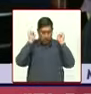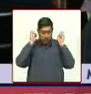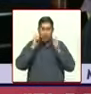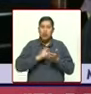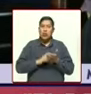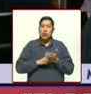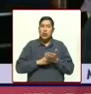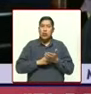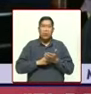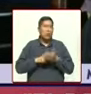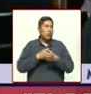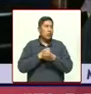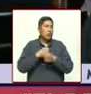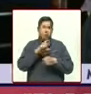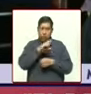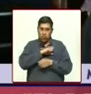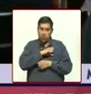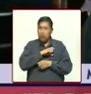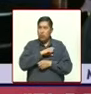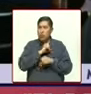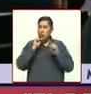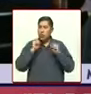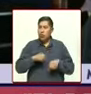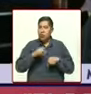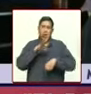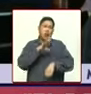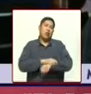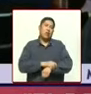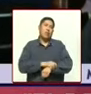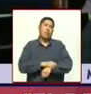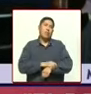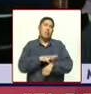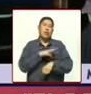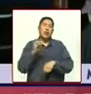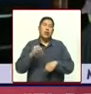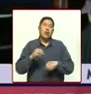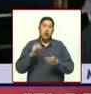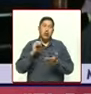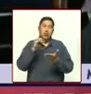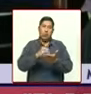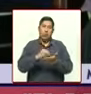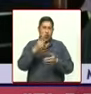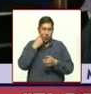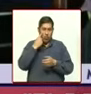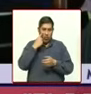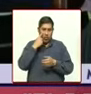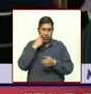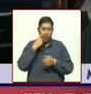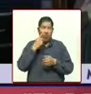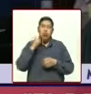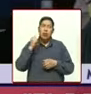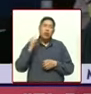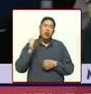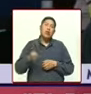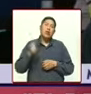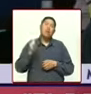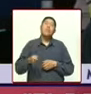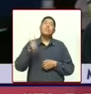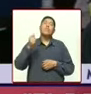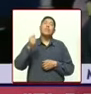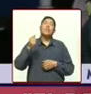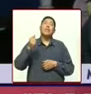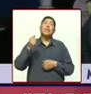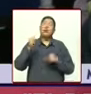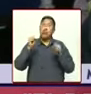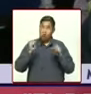este funcionario policial, puede aprehenderla y poner en conocimiento del juez cautelar.